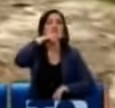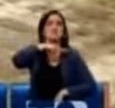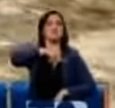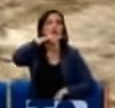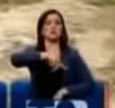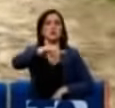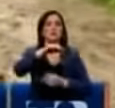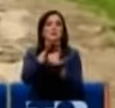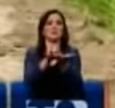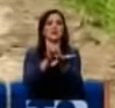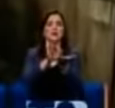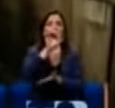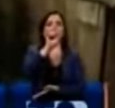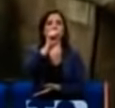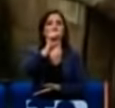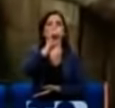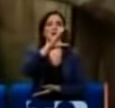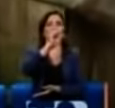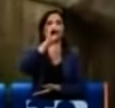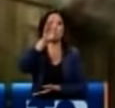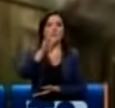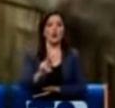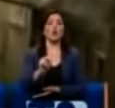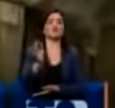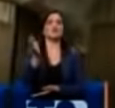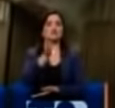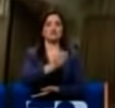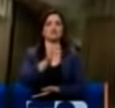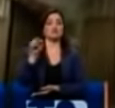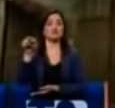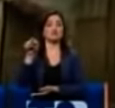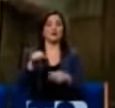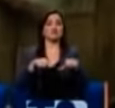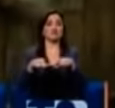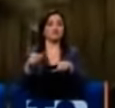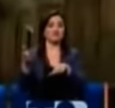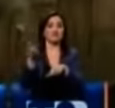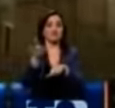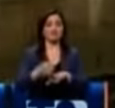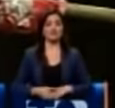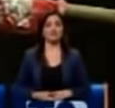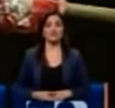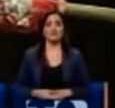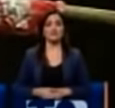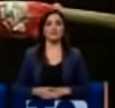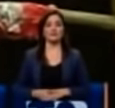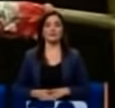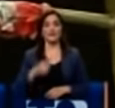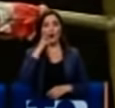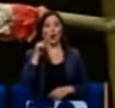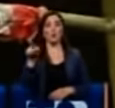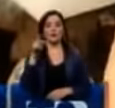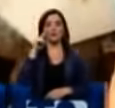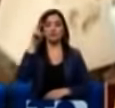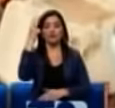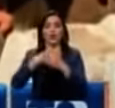las áreas rurales más afectadas del cantón Puerto Viejo, provincia de Manabí, ya en emergencia declarada. A don Vidal lo encontramos rescatando